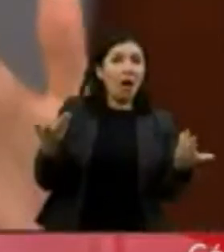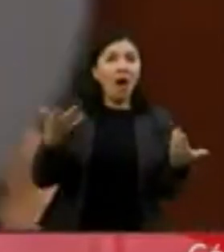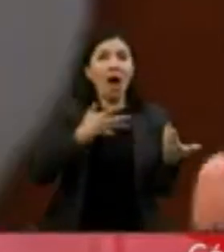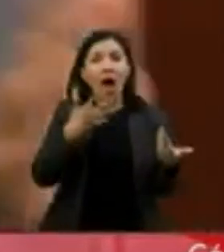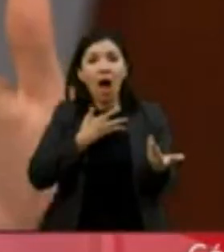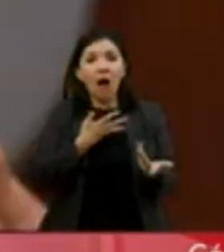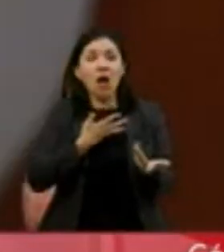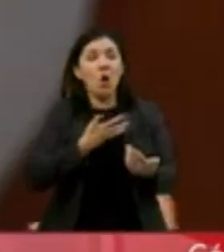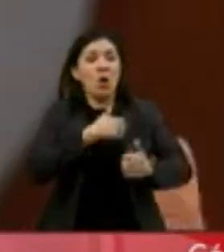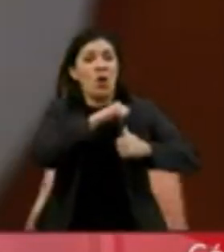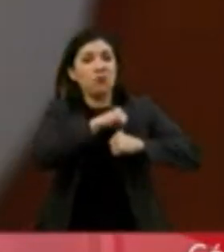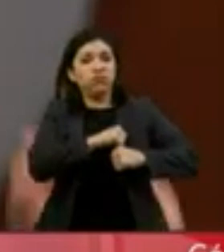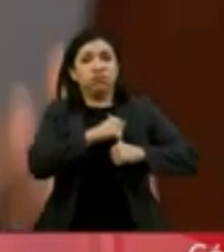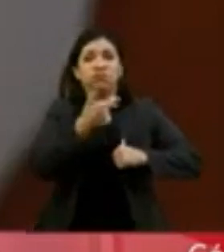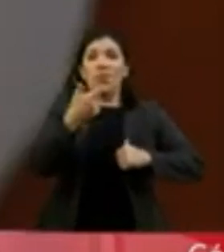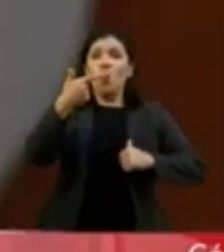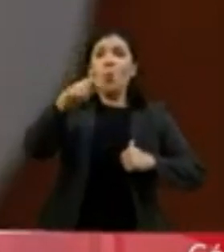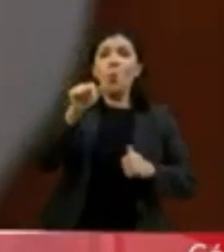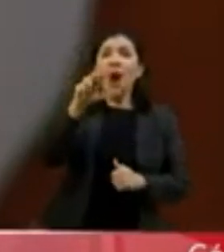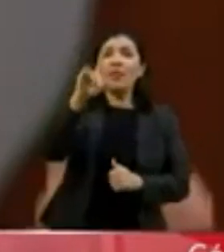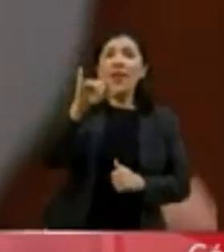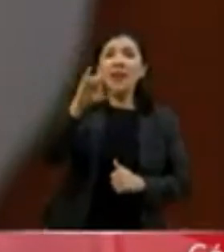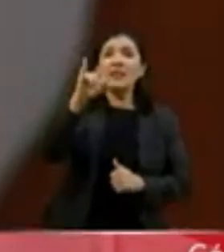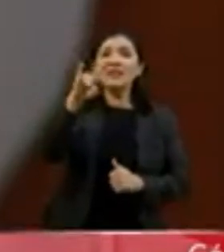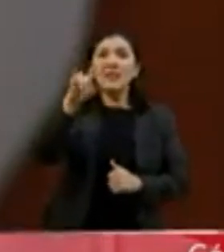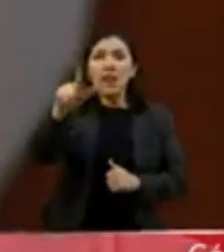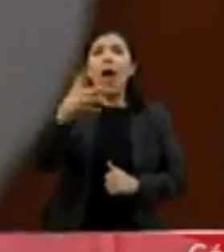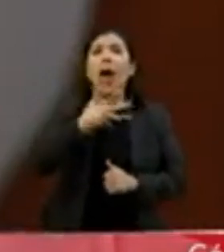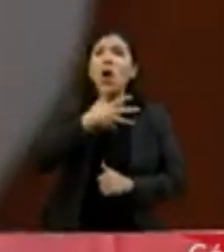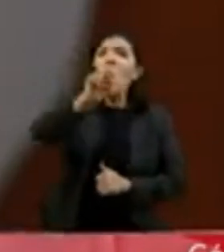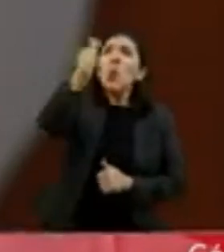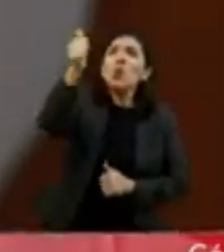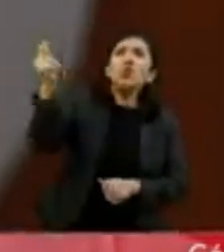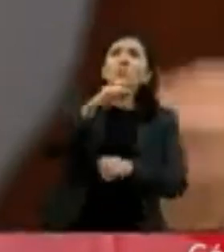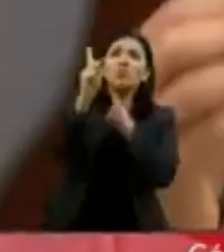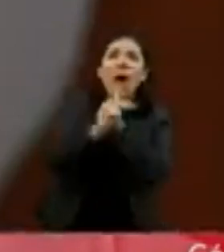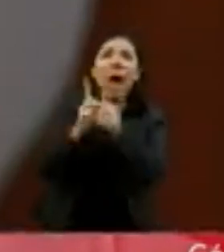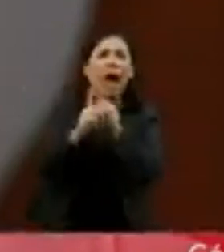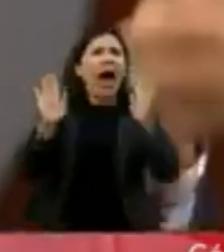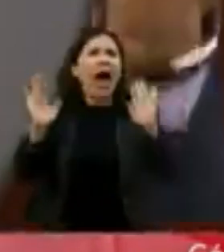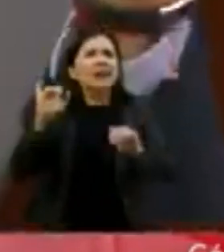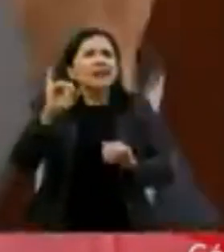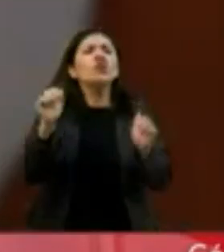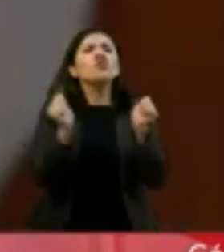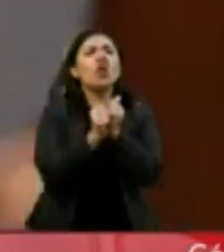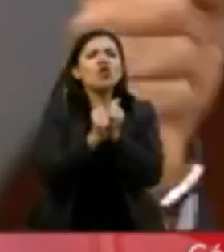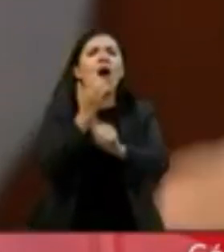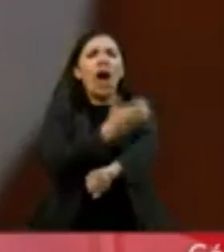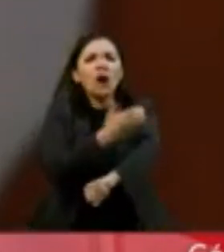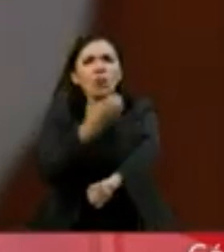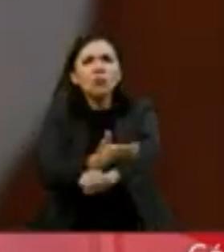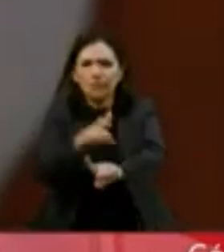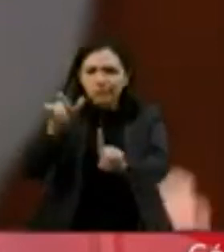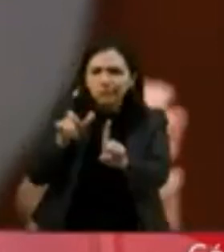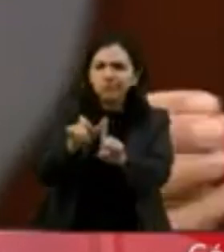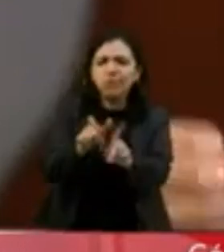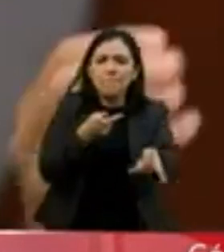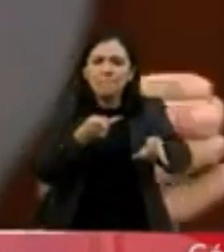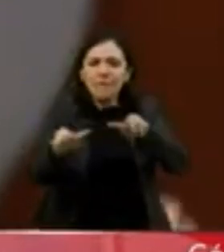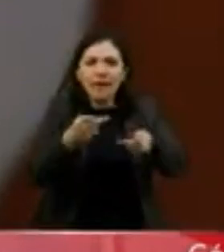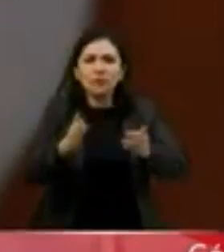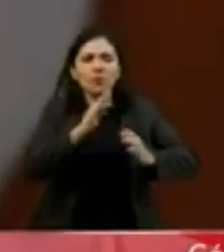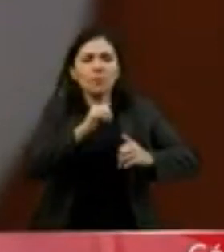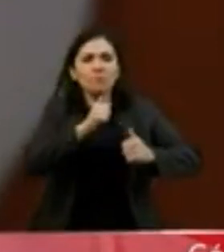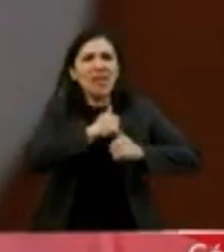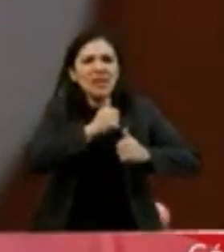guardias civiles en otros países Claro pero son civiles con acompañamiento preparación militar si